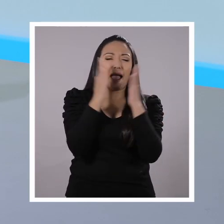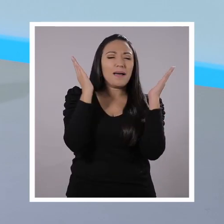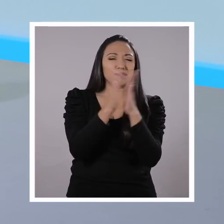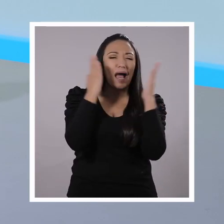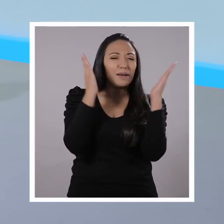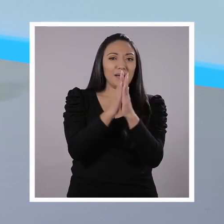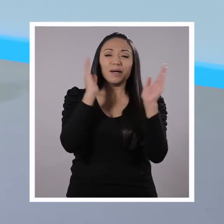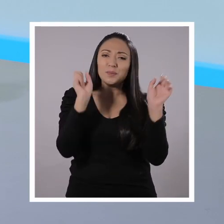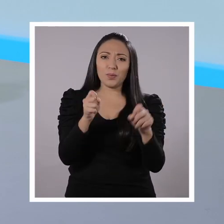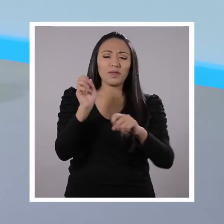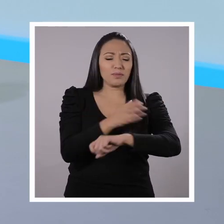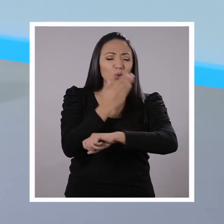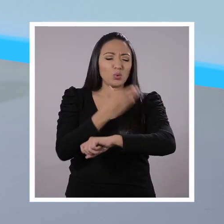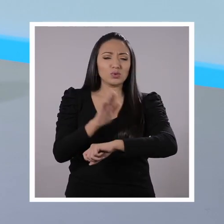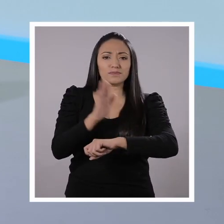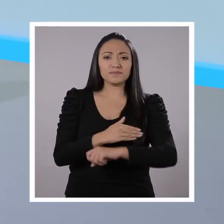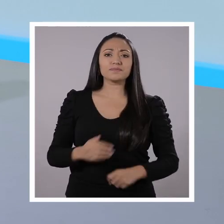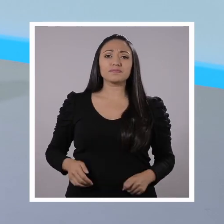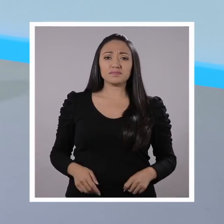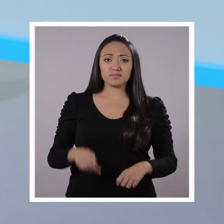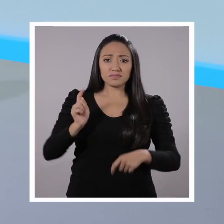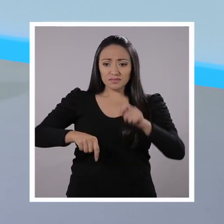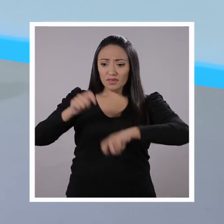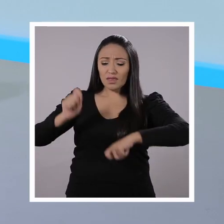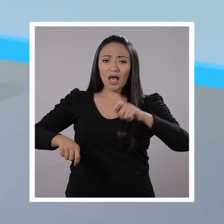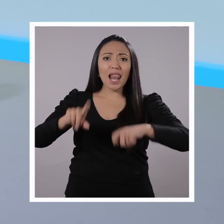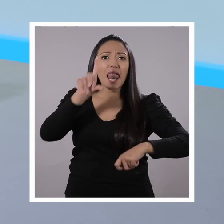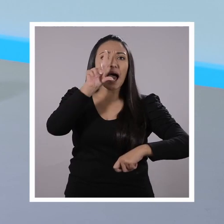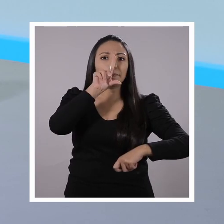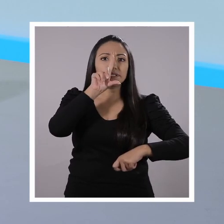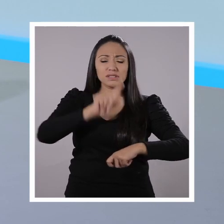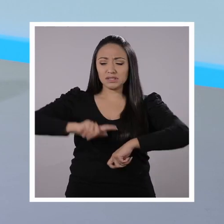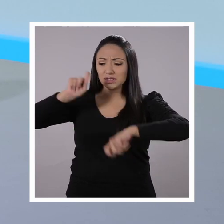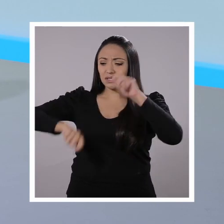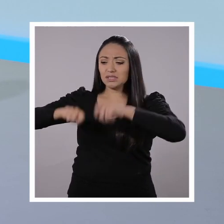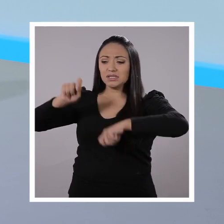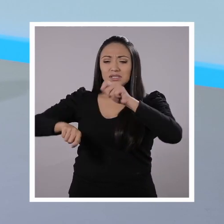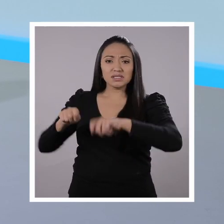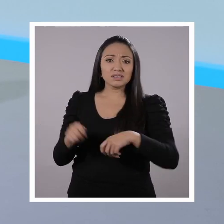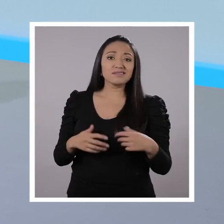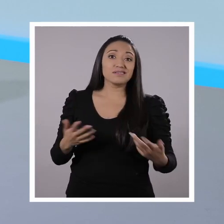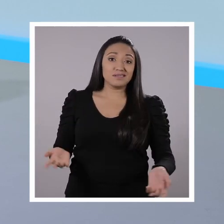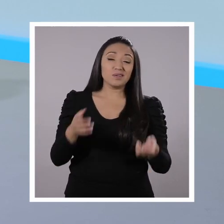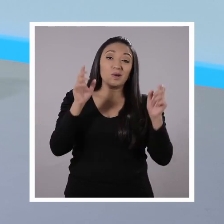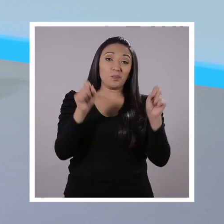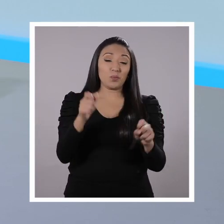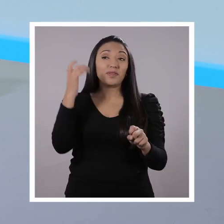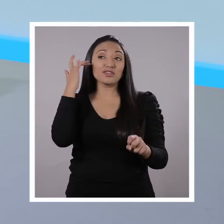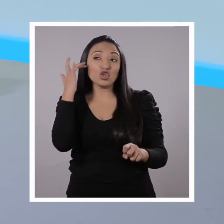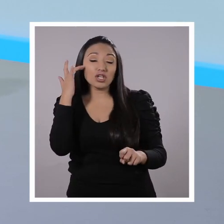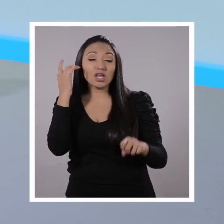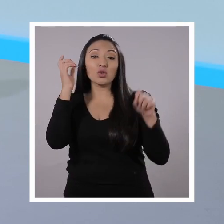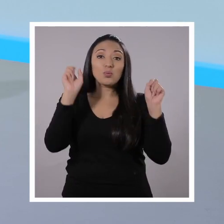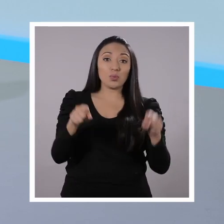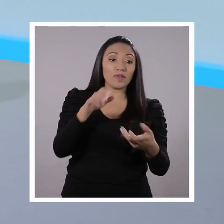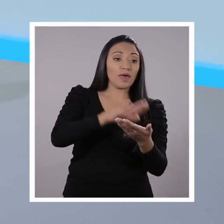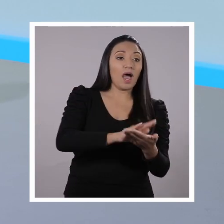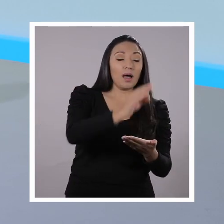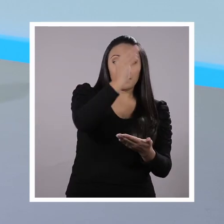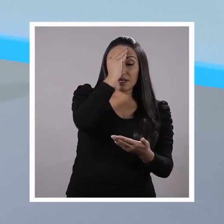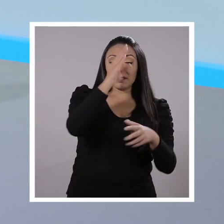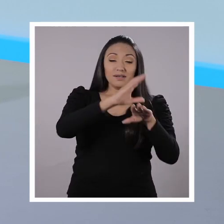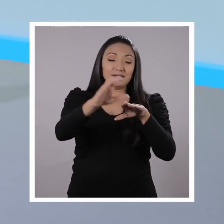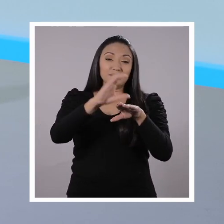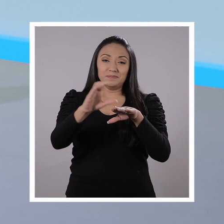romper. Y también pueden experimentar incluso con, mira, con unos lápices y hacemos sonidos. Así jugamos y aprendemos con todos